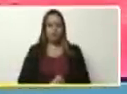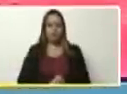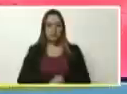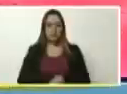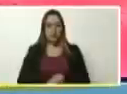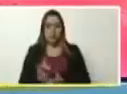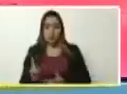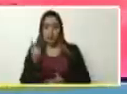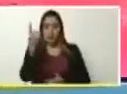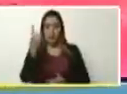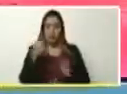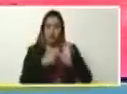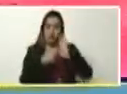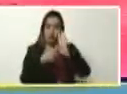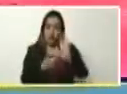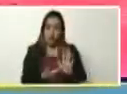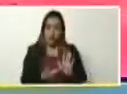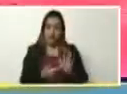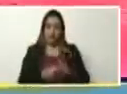ese primer destello